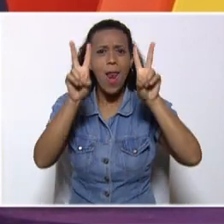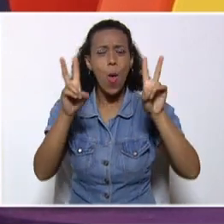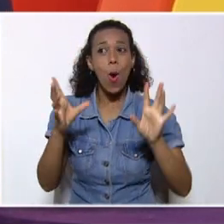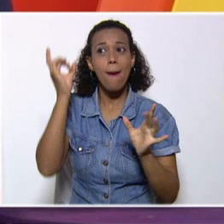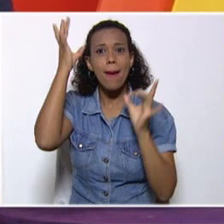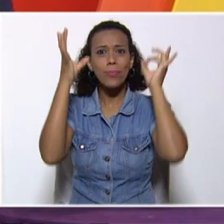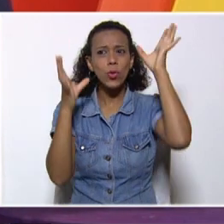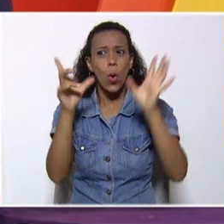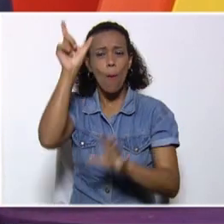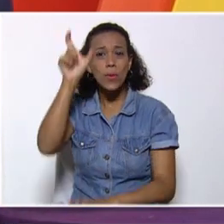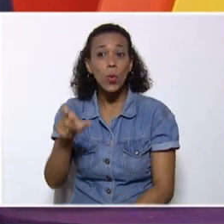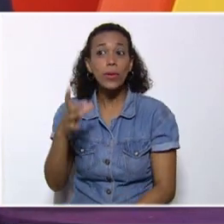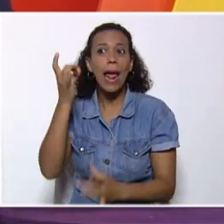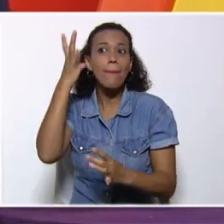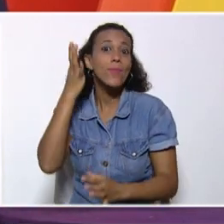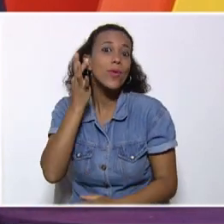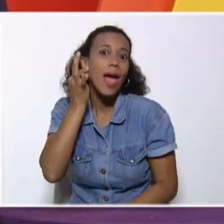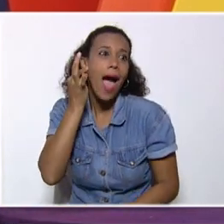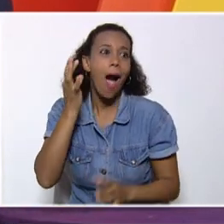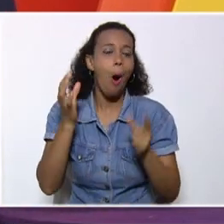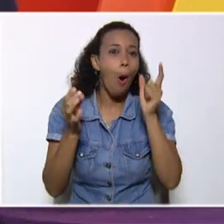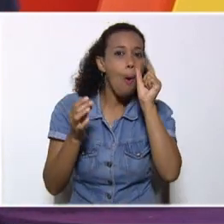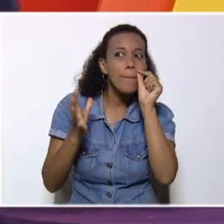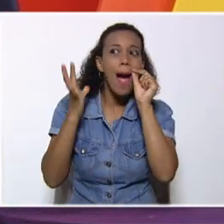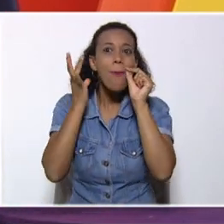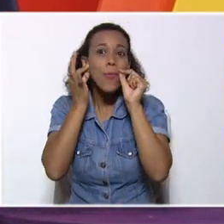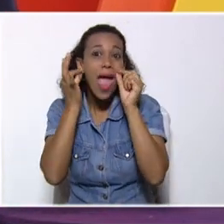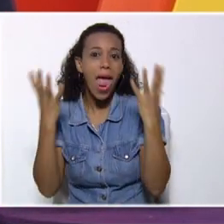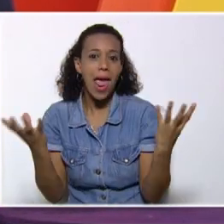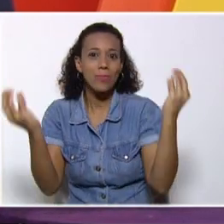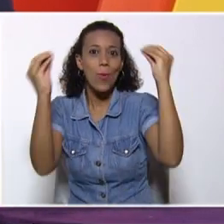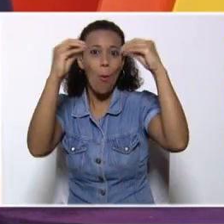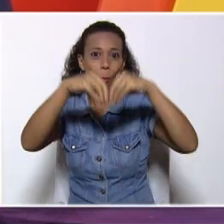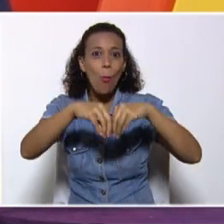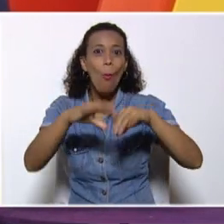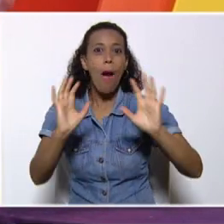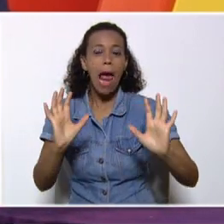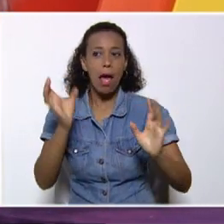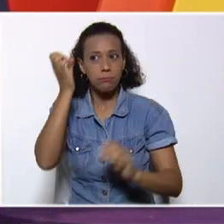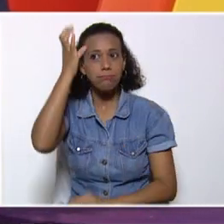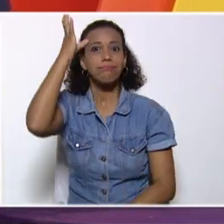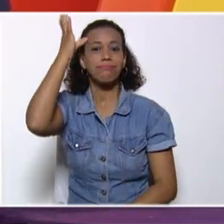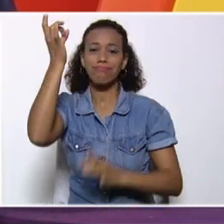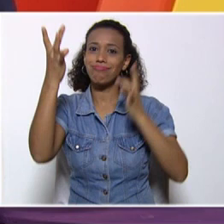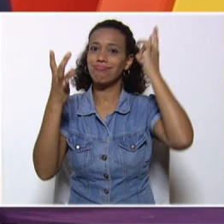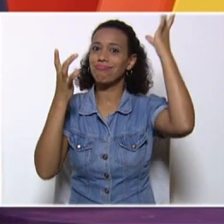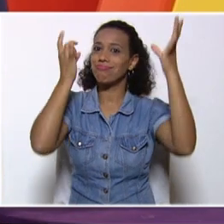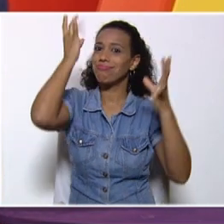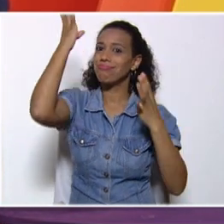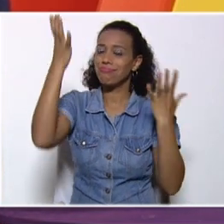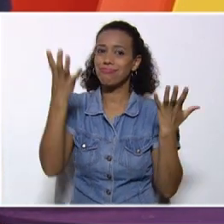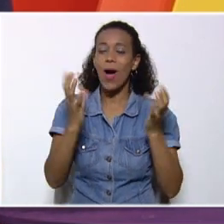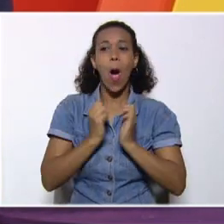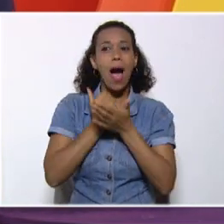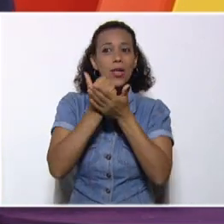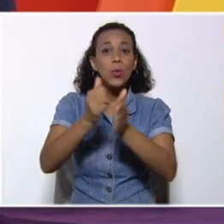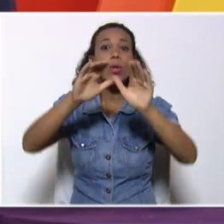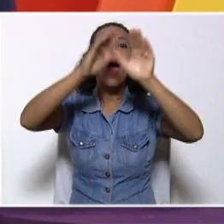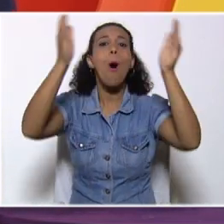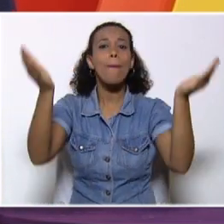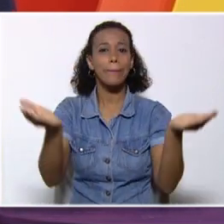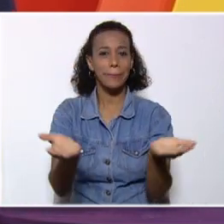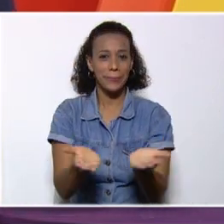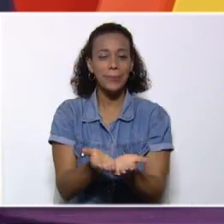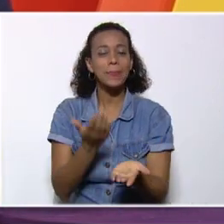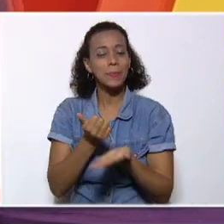del Inventor, sino también de la inventora, porque tanto hombres como mujeres tienen la capacidad creadora en función de los beneficios de